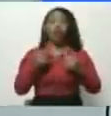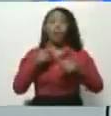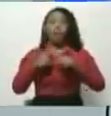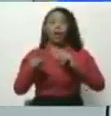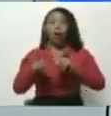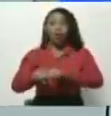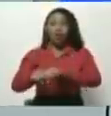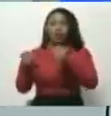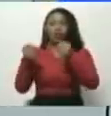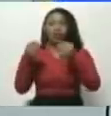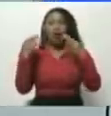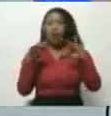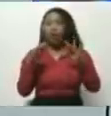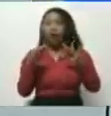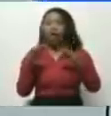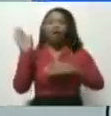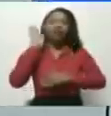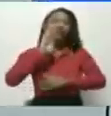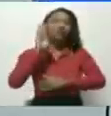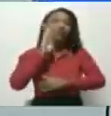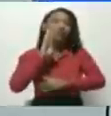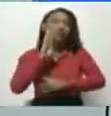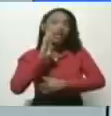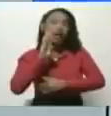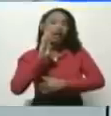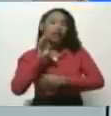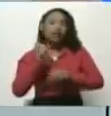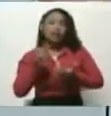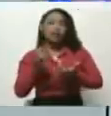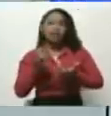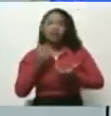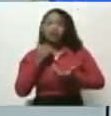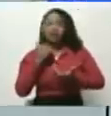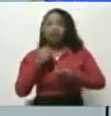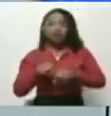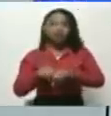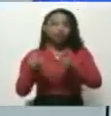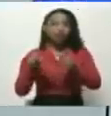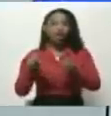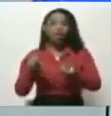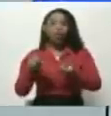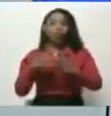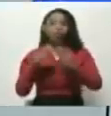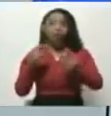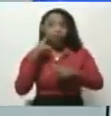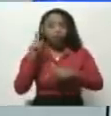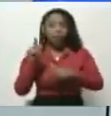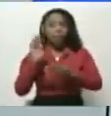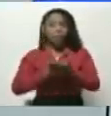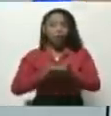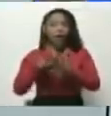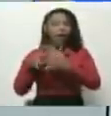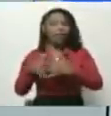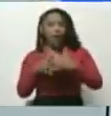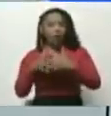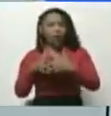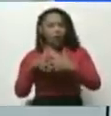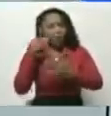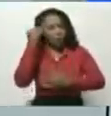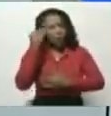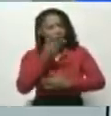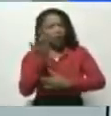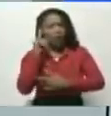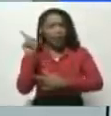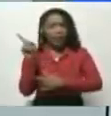naturaleza, contaminan, envenenan, ponen en fuga. Fíjense ustedes que Estados Unidos, en